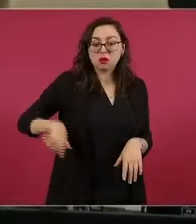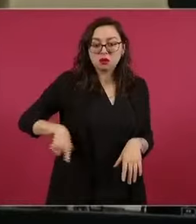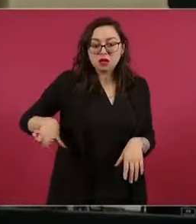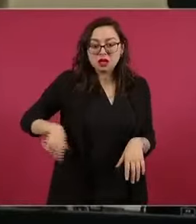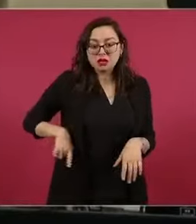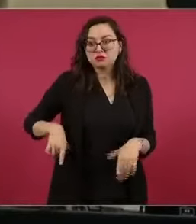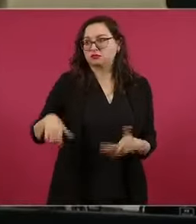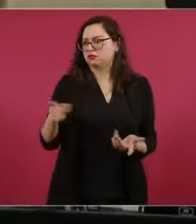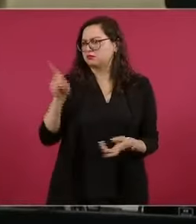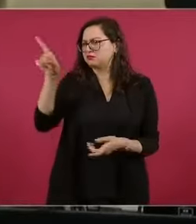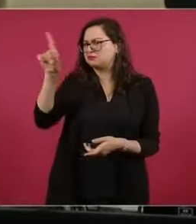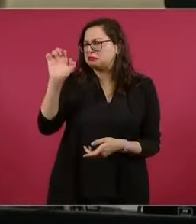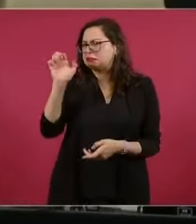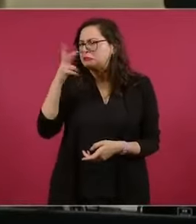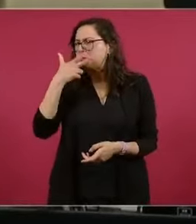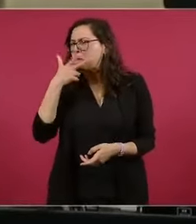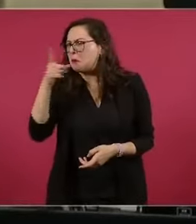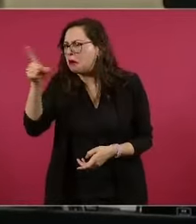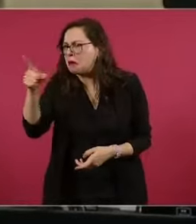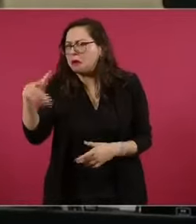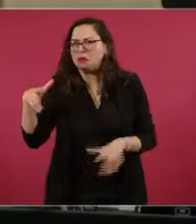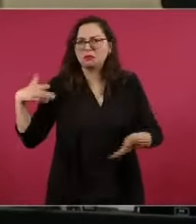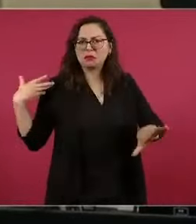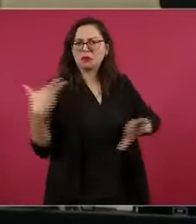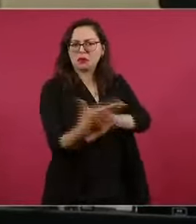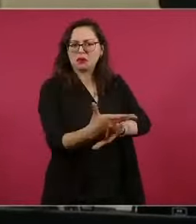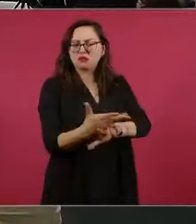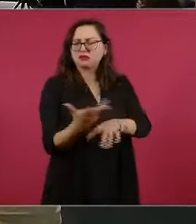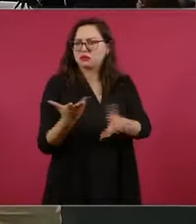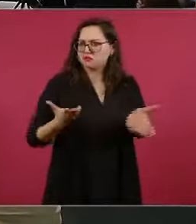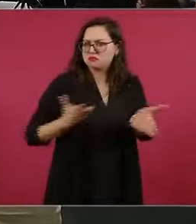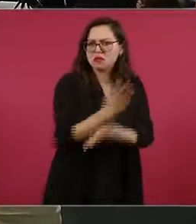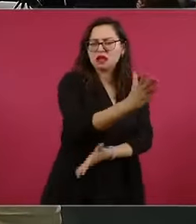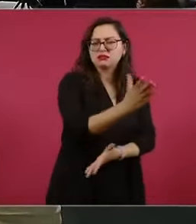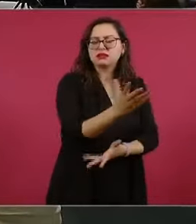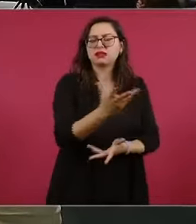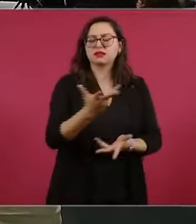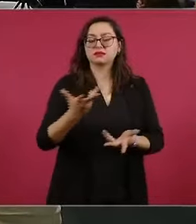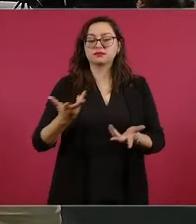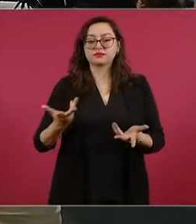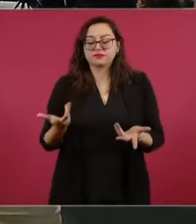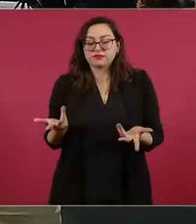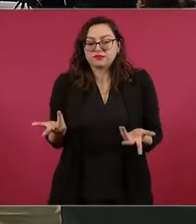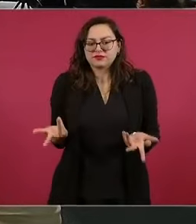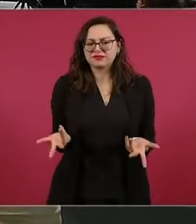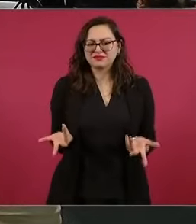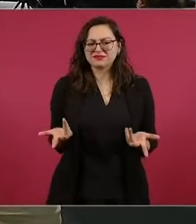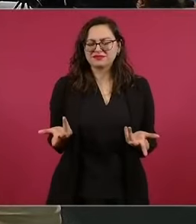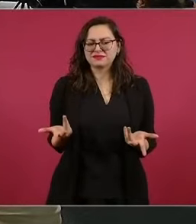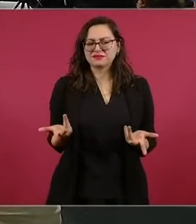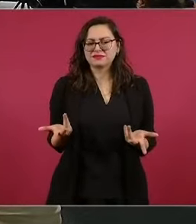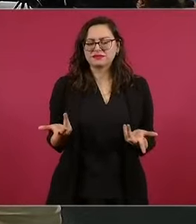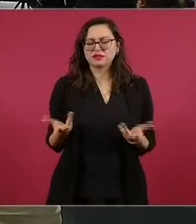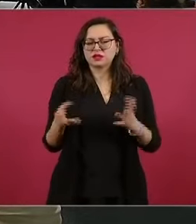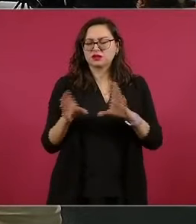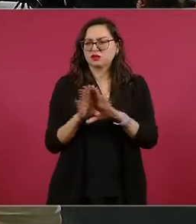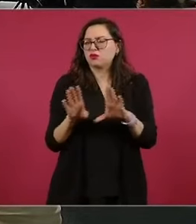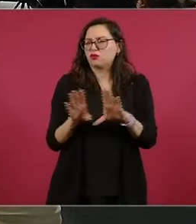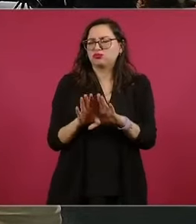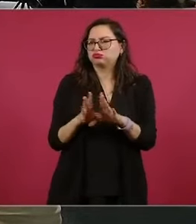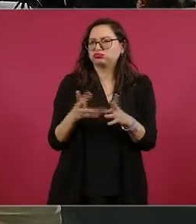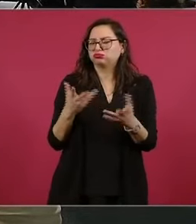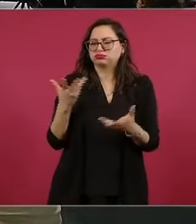de un gobierno local, ¿no? Y en este caso, bueno, lo mencionaré, que como lo mencionaron era de Chihuahua, ¿no?